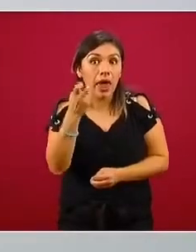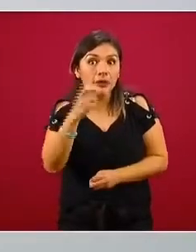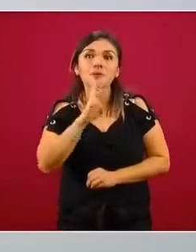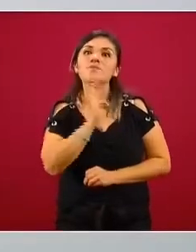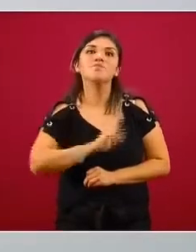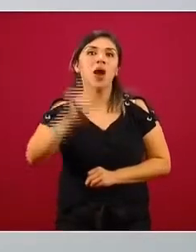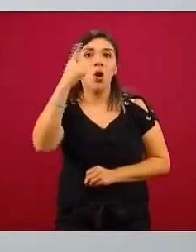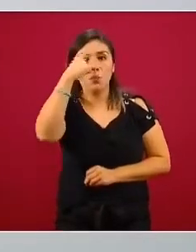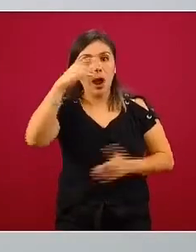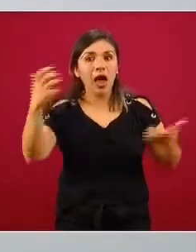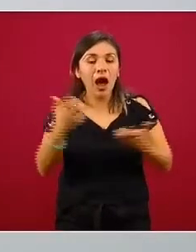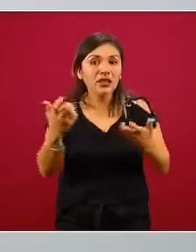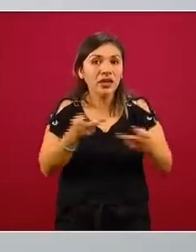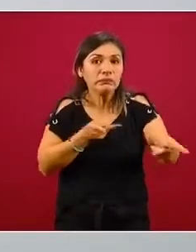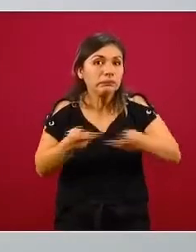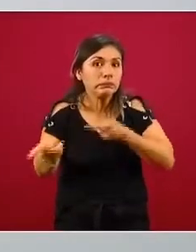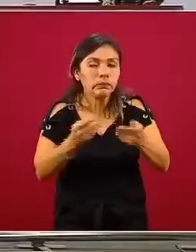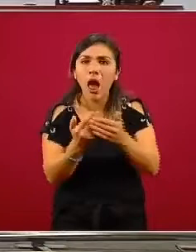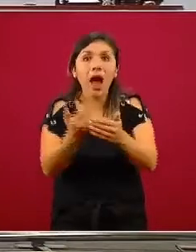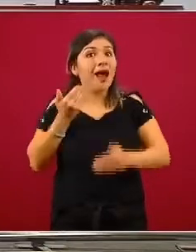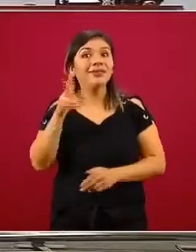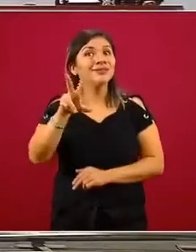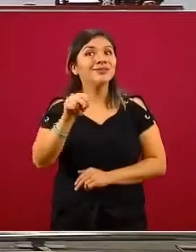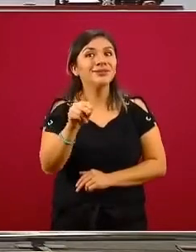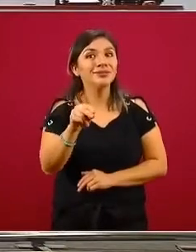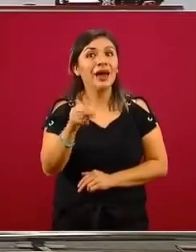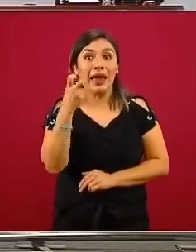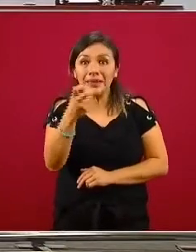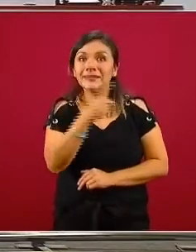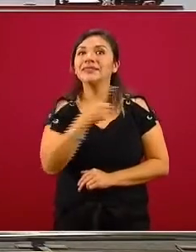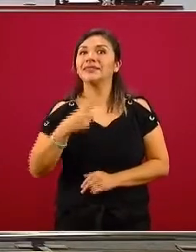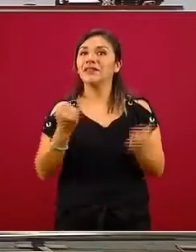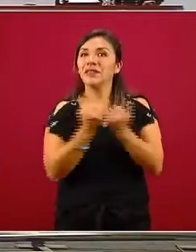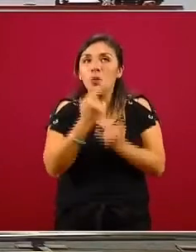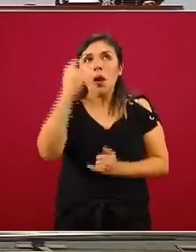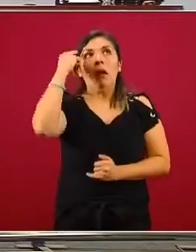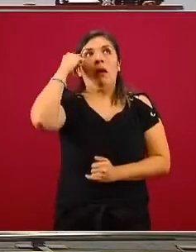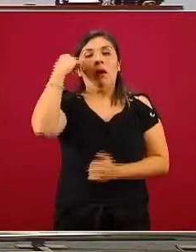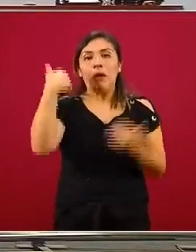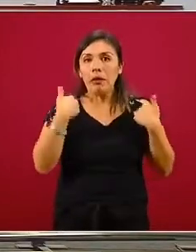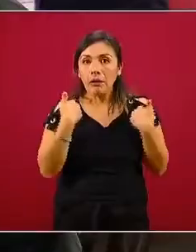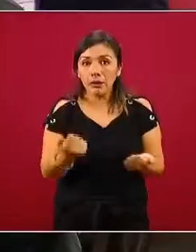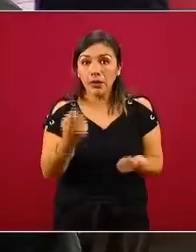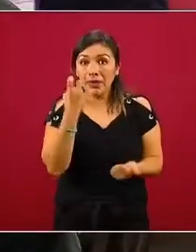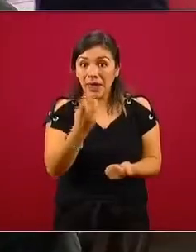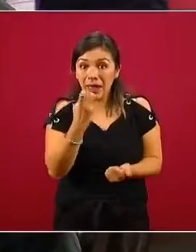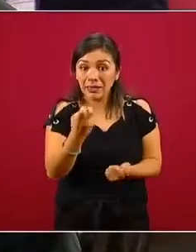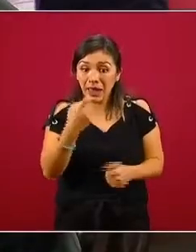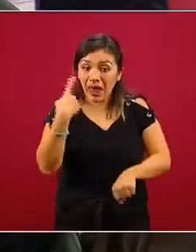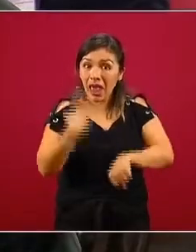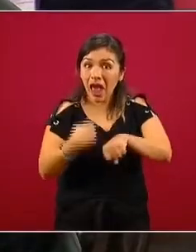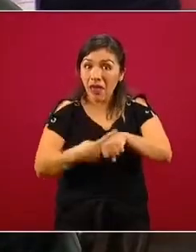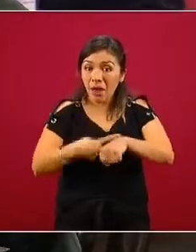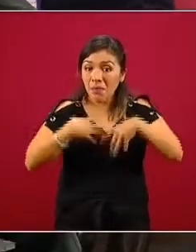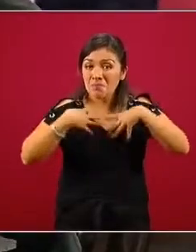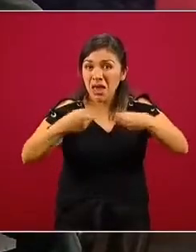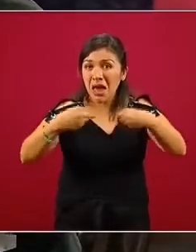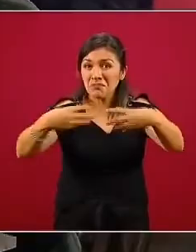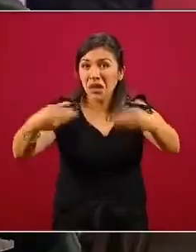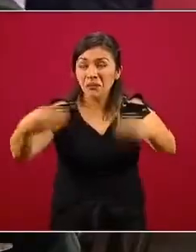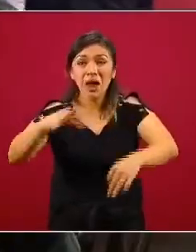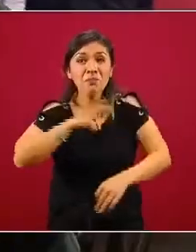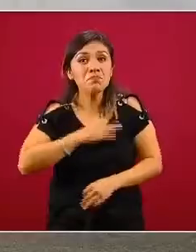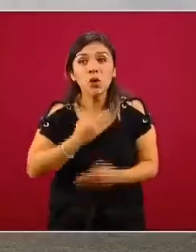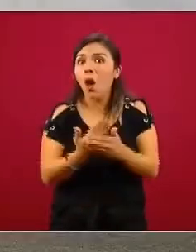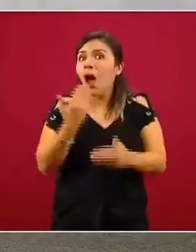forma, porque es una práctica que no hacíamos. También hay que ser muy conscientes que esta es una pandemia y es un virus